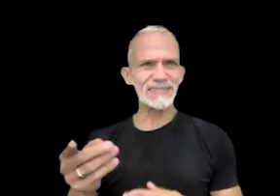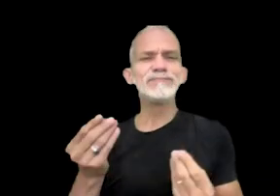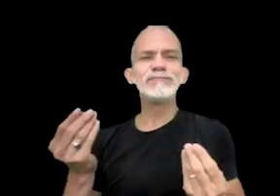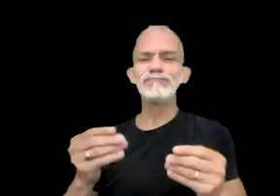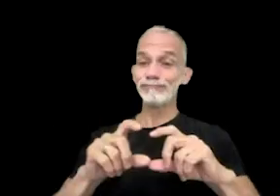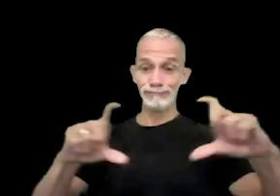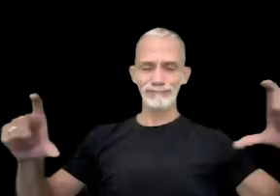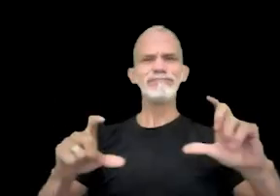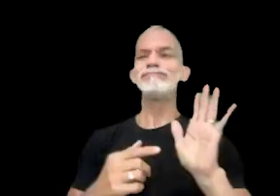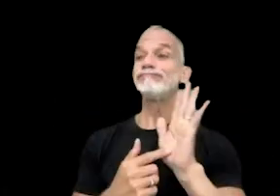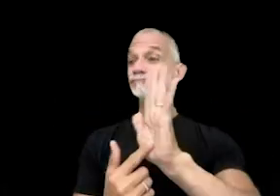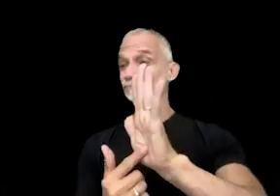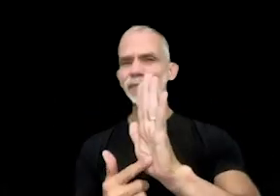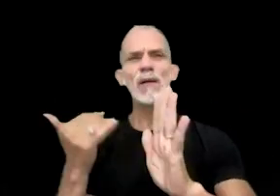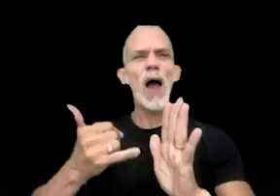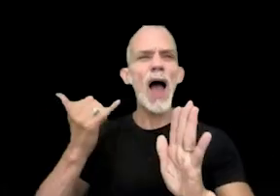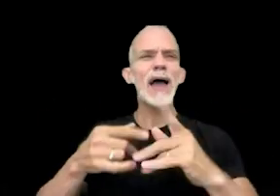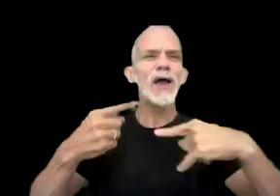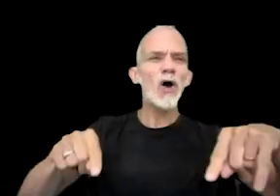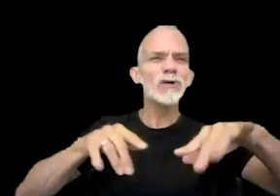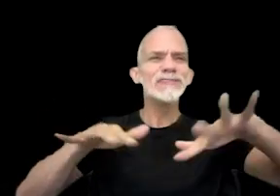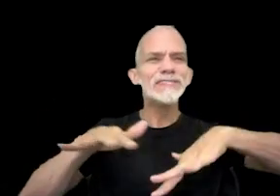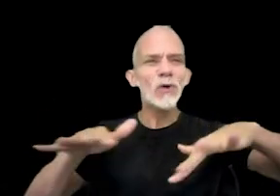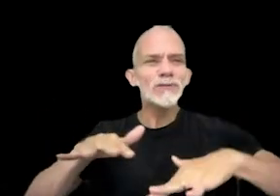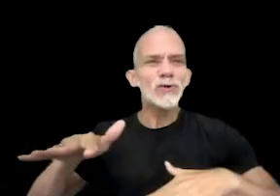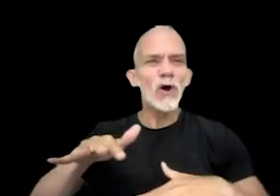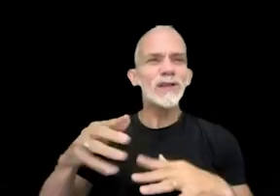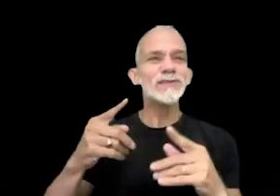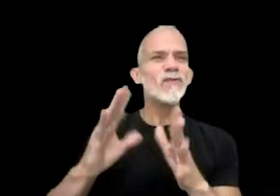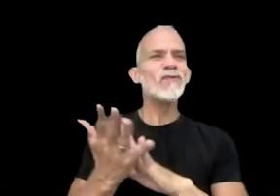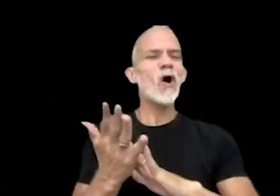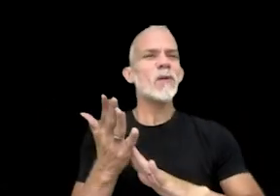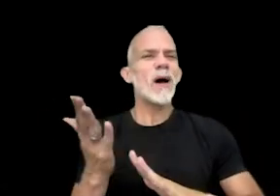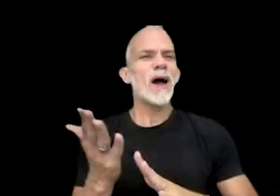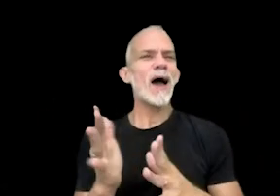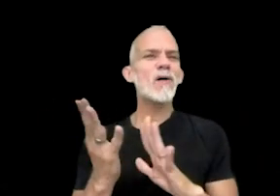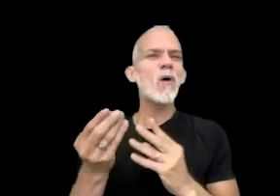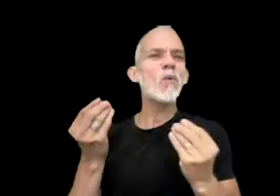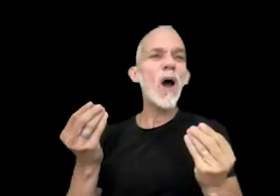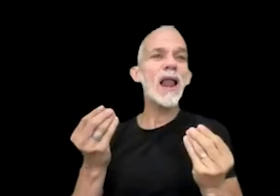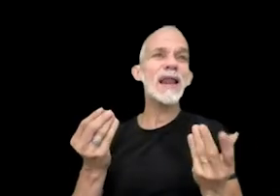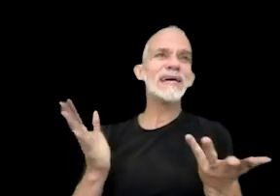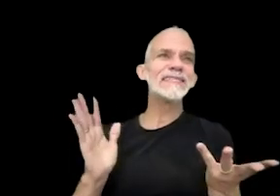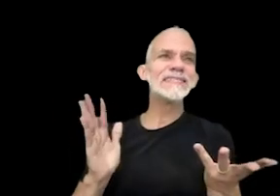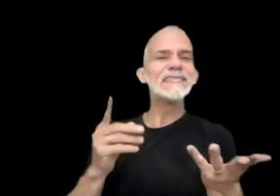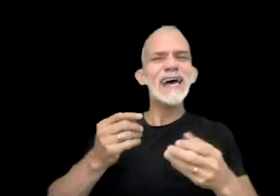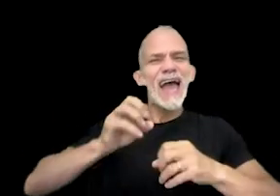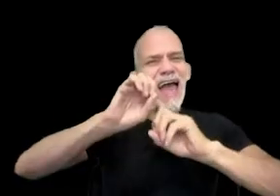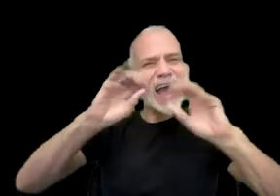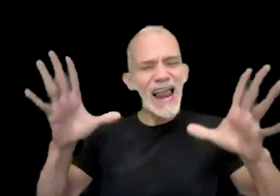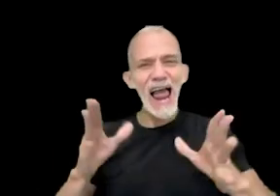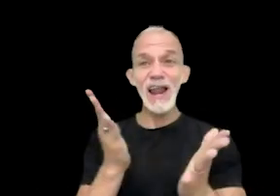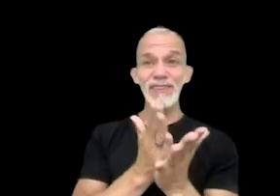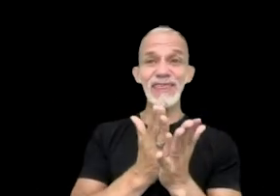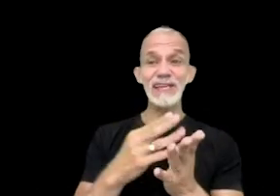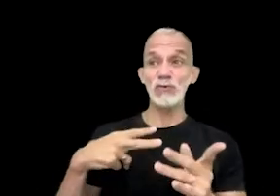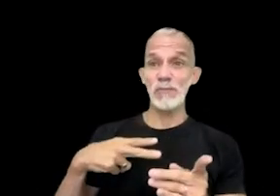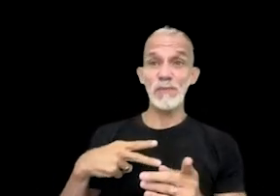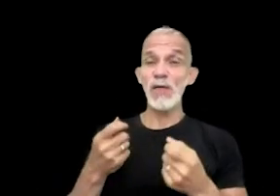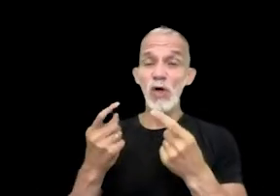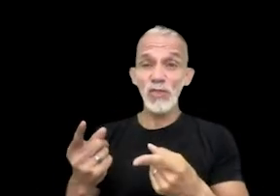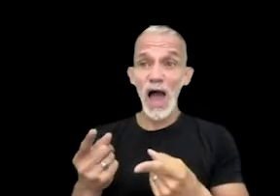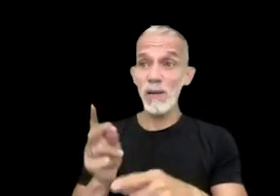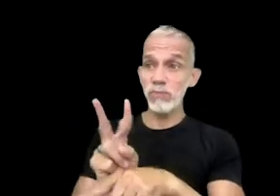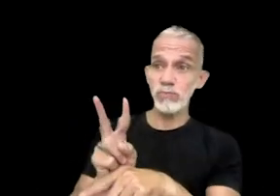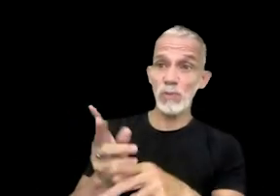presenta cuando se dan actos, situaciones o relaciones o formas o estructuras jurídicas que no sean manifiestamente las que el derecho privado ofrezca o